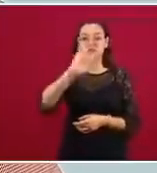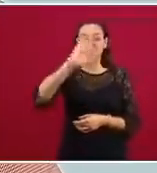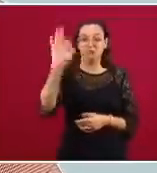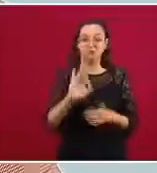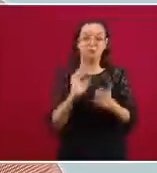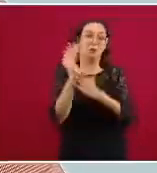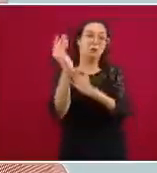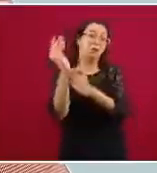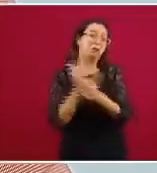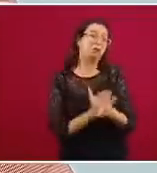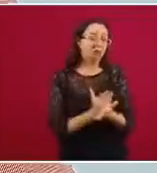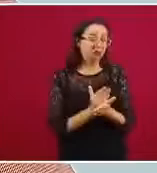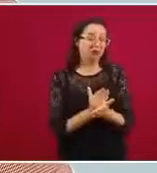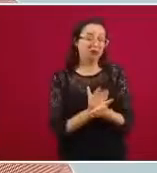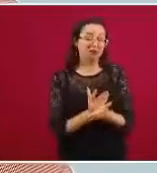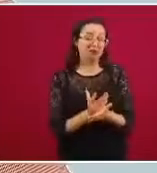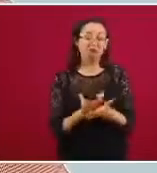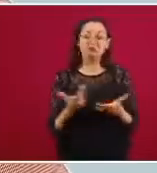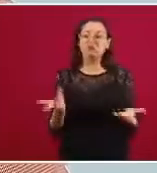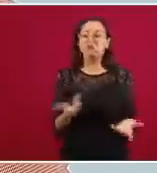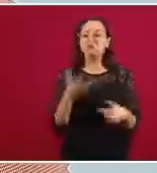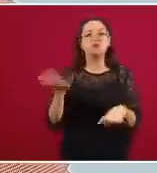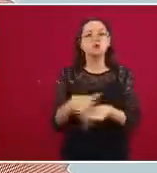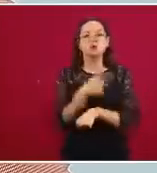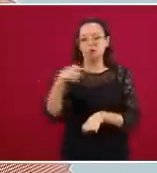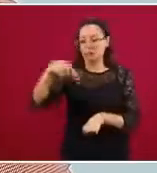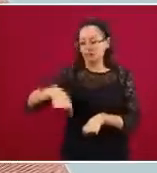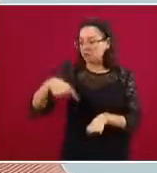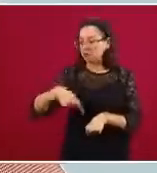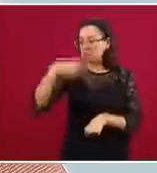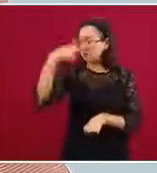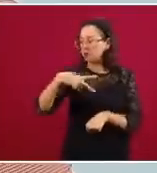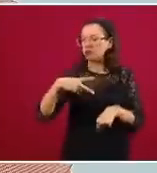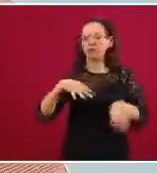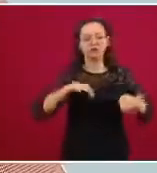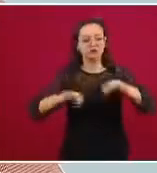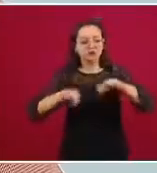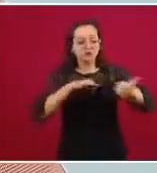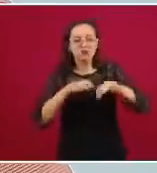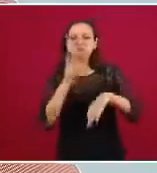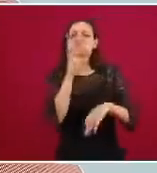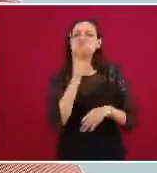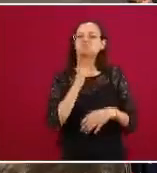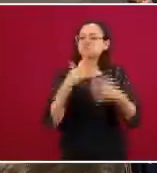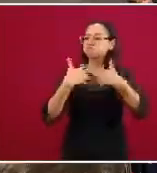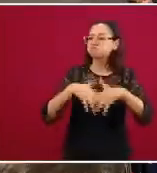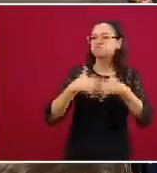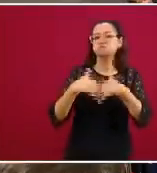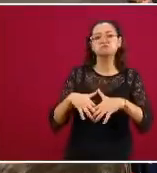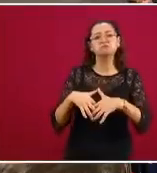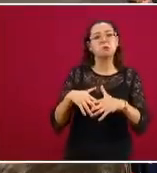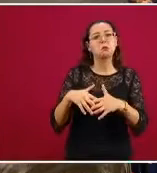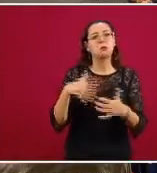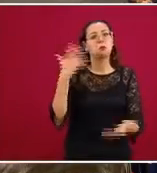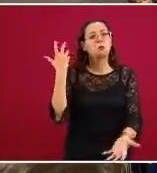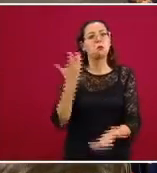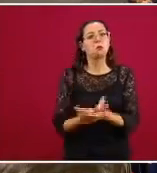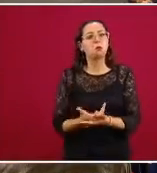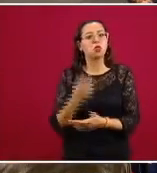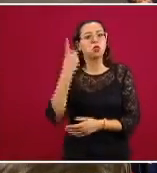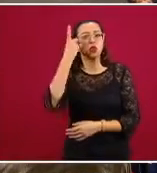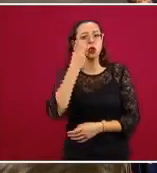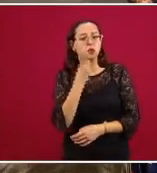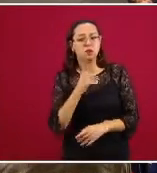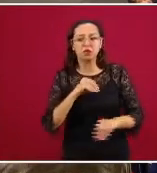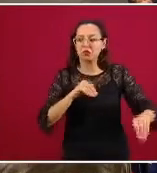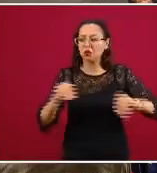300%, porque se dejó de producir, se dejó de trabajar. ¿Qué les dijimos? A ver,